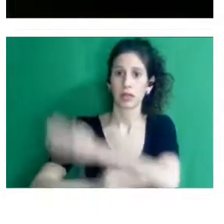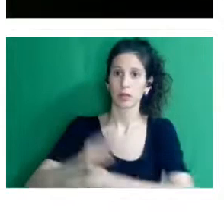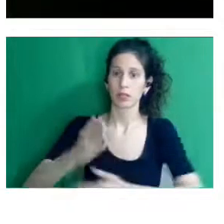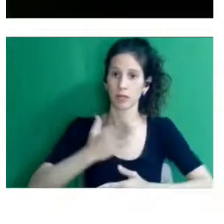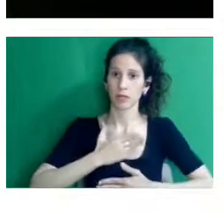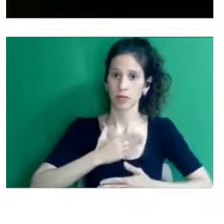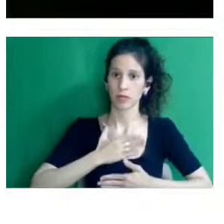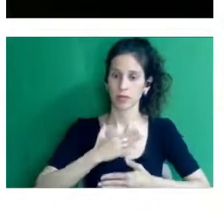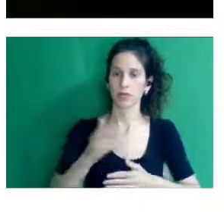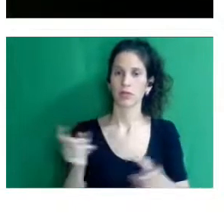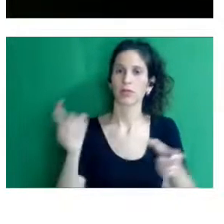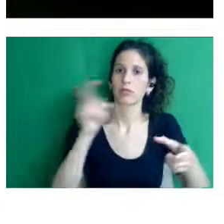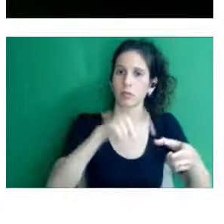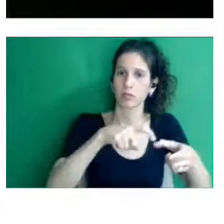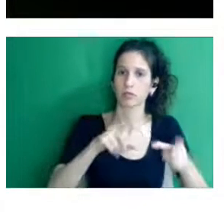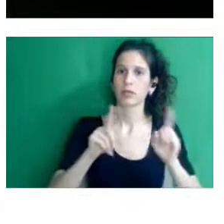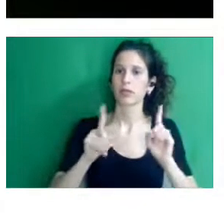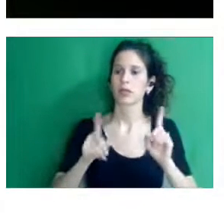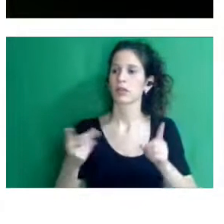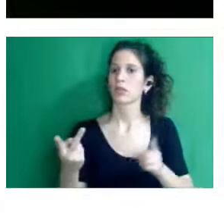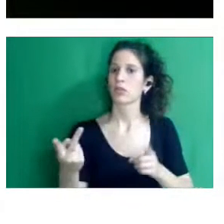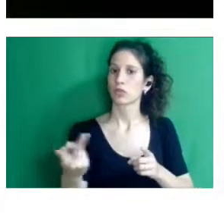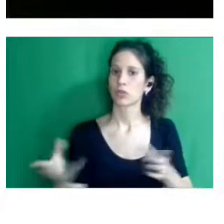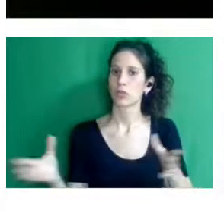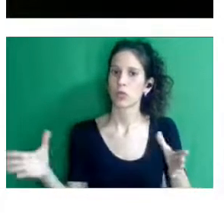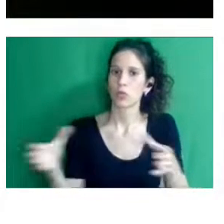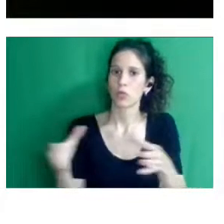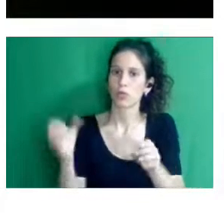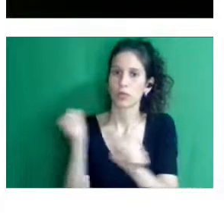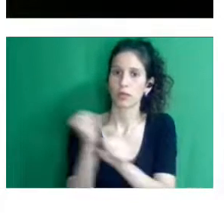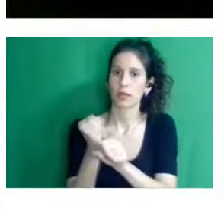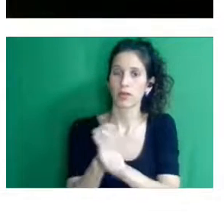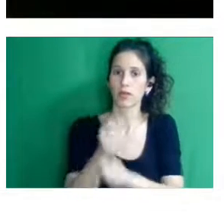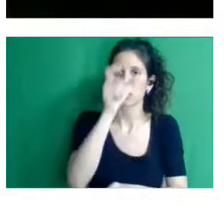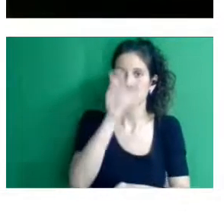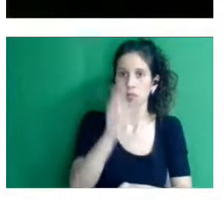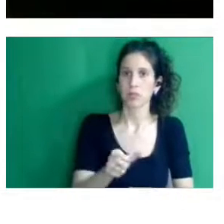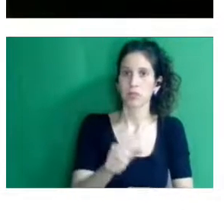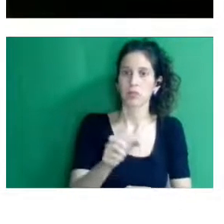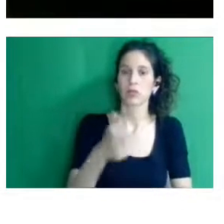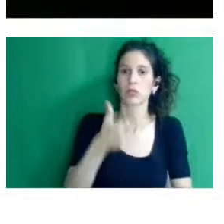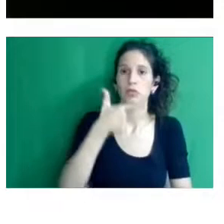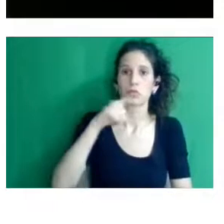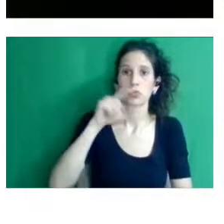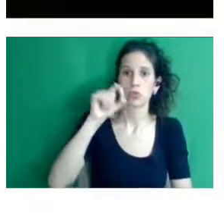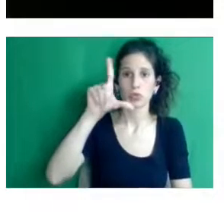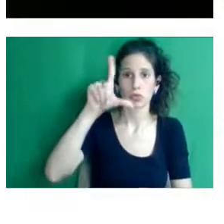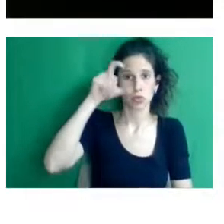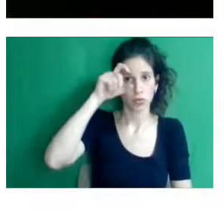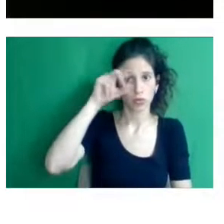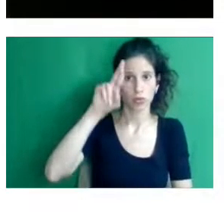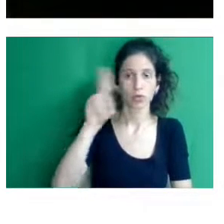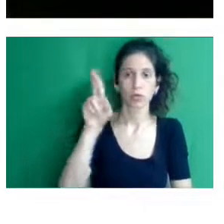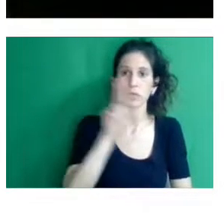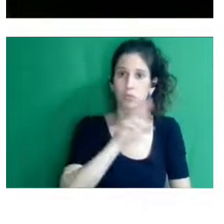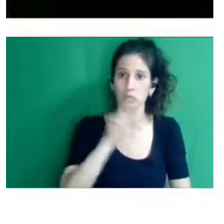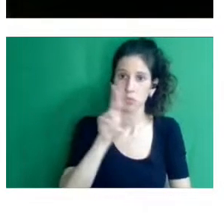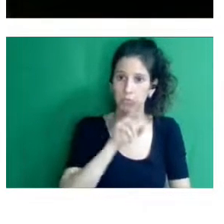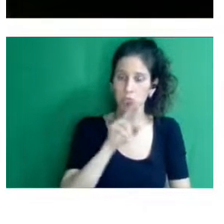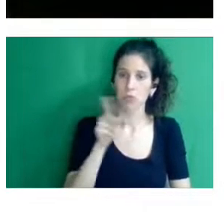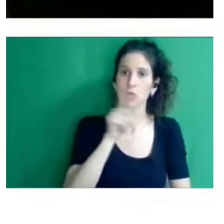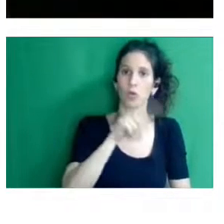estuvo conformado por la arquitecta Dayana Soler, el ingeniero Daniel Urbano, el ingeniero Gustavo Martínez,